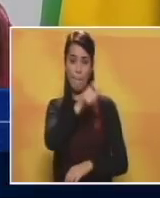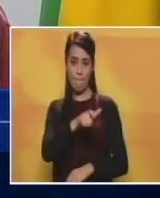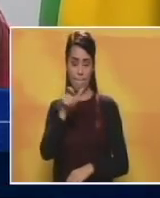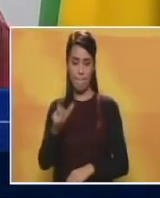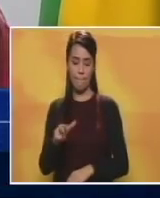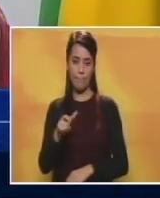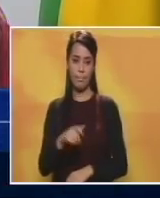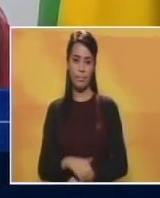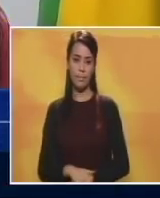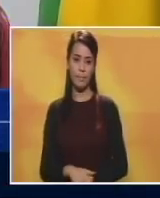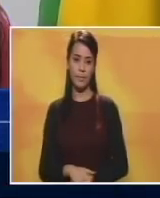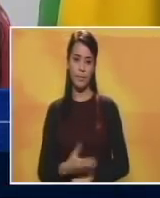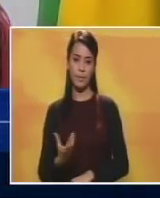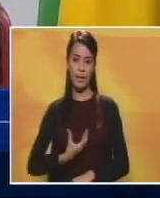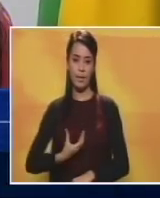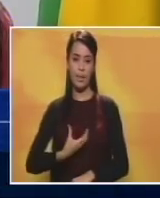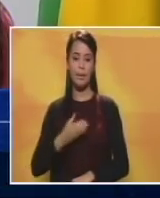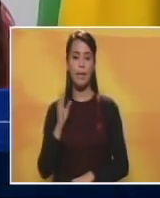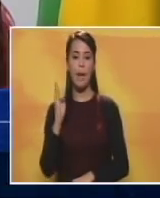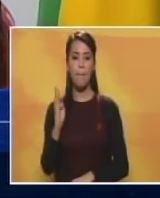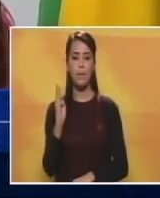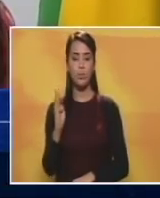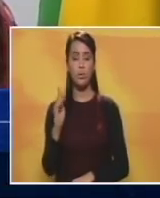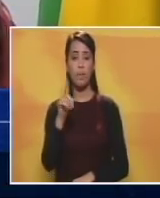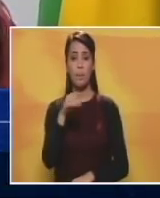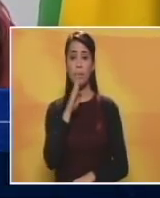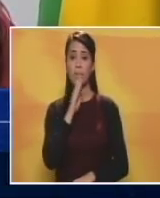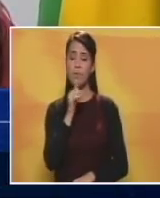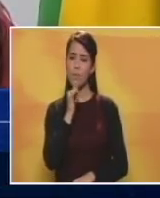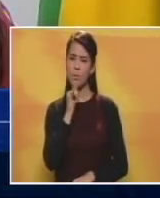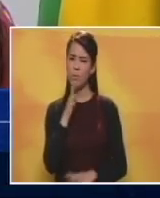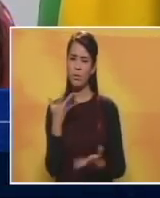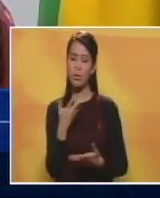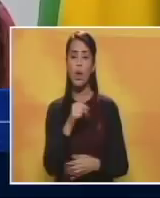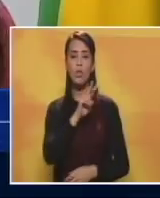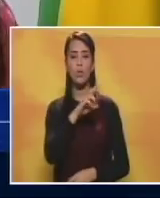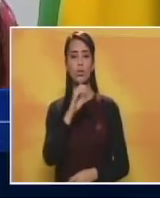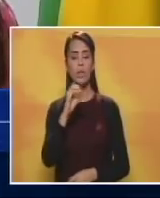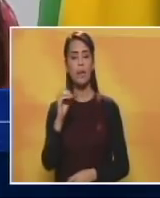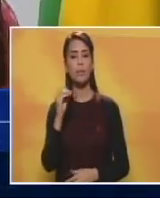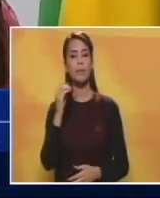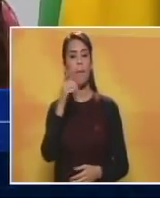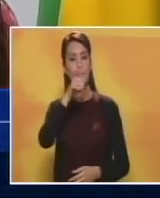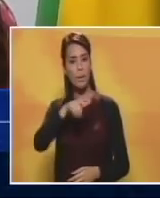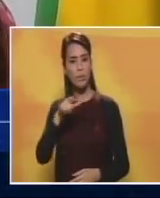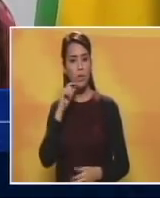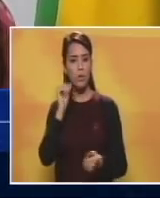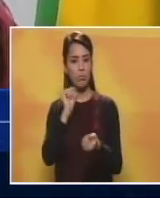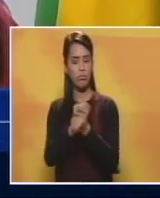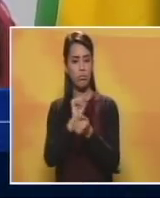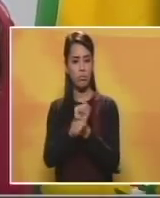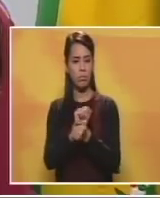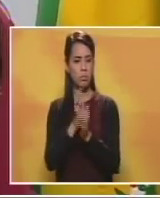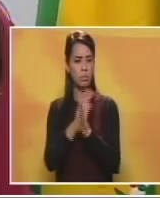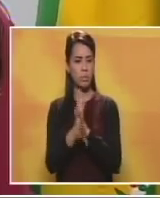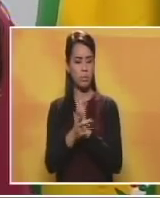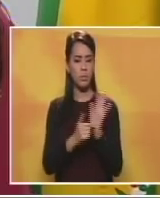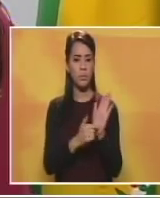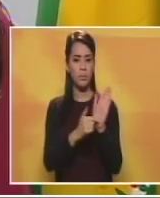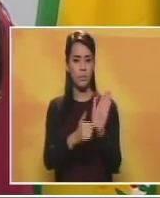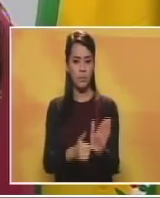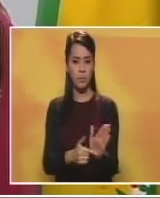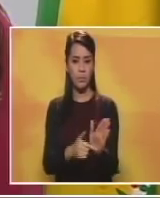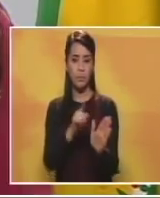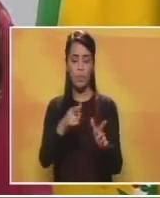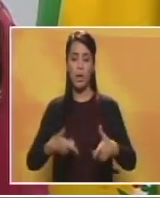Ciudadana de la Alcaldía de Baruta, quien además señalaba que más de 200 personas fueron capturadas en flagrancia y presentadas